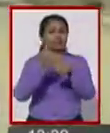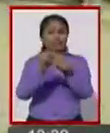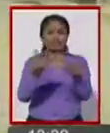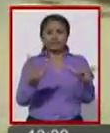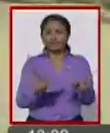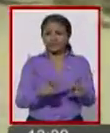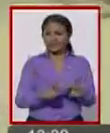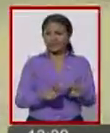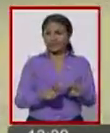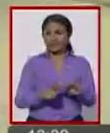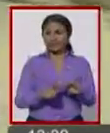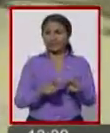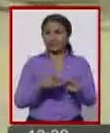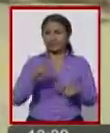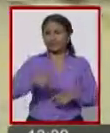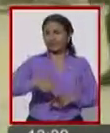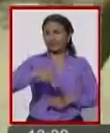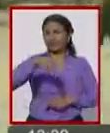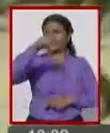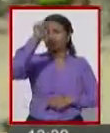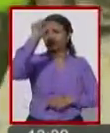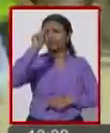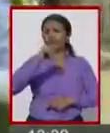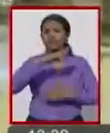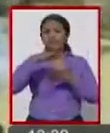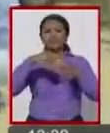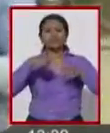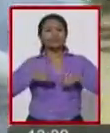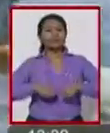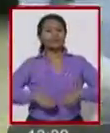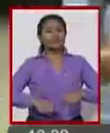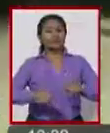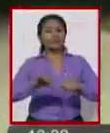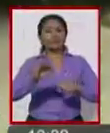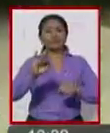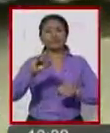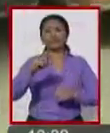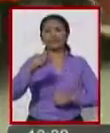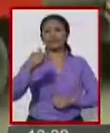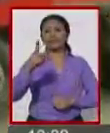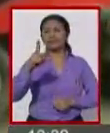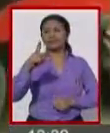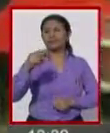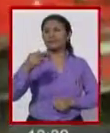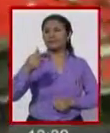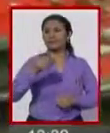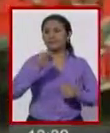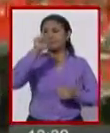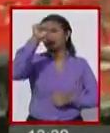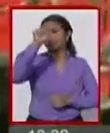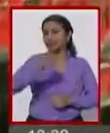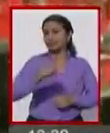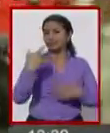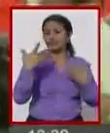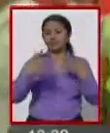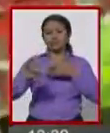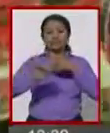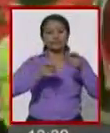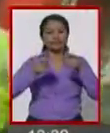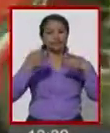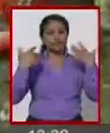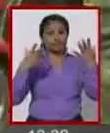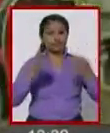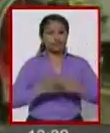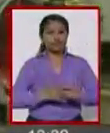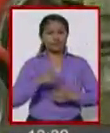este momento en el lado norte de lo que es el centro comercial Shopping Fidalga. El lado sur ya está casi controlado en su